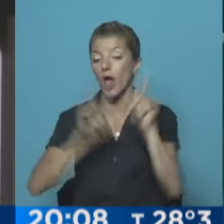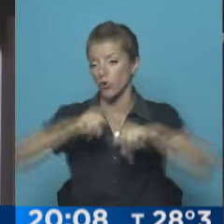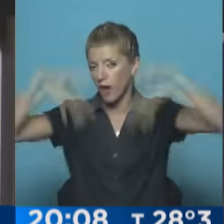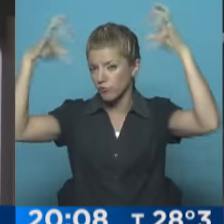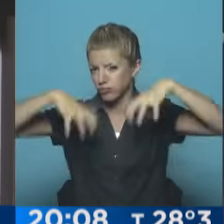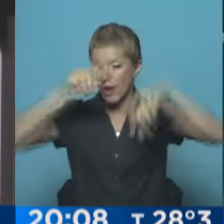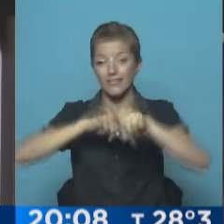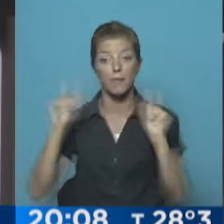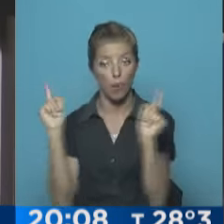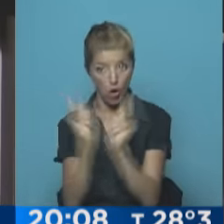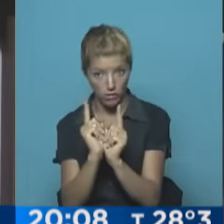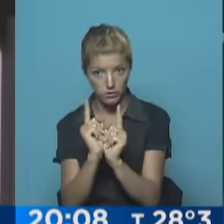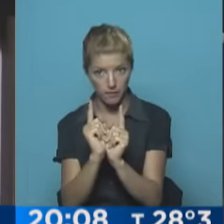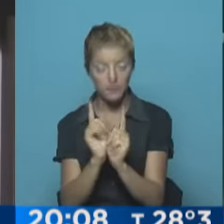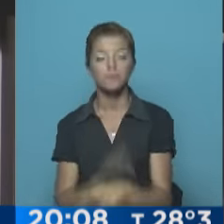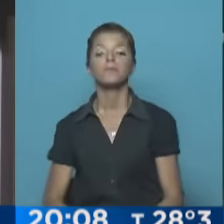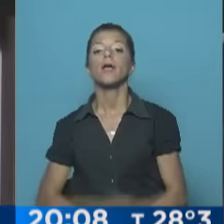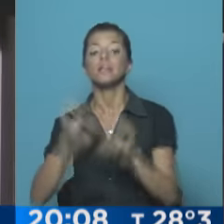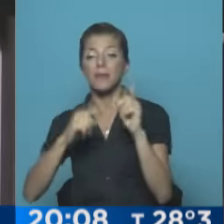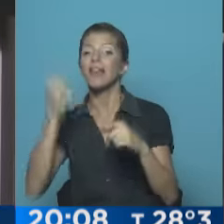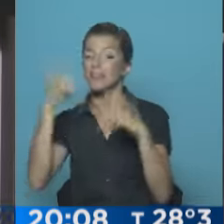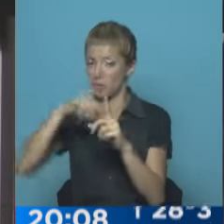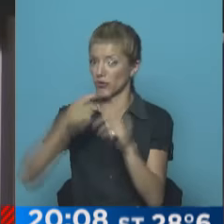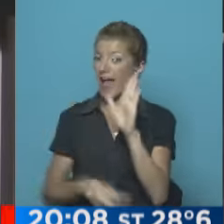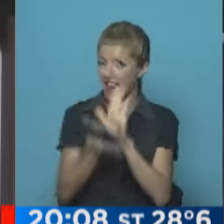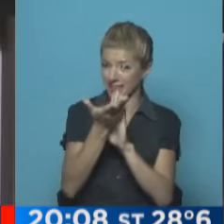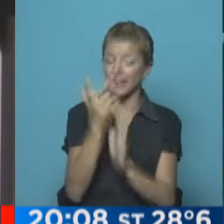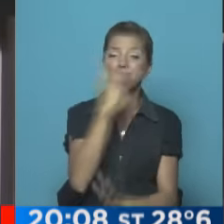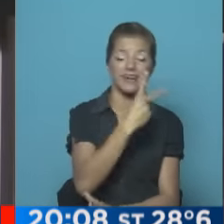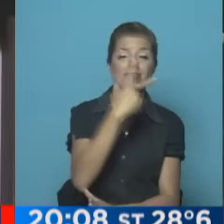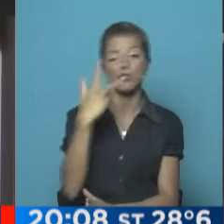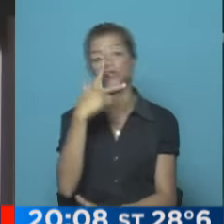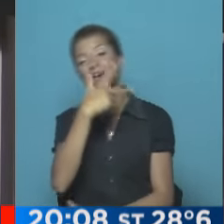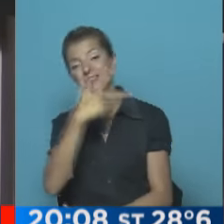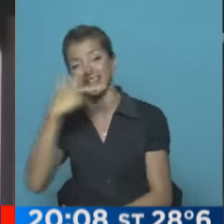aislada, con la intensidad de temperaturas bastante elevadas, 32 a 33 grados